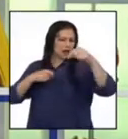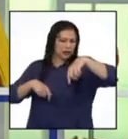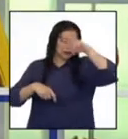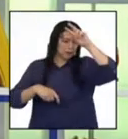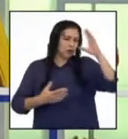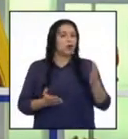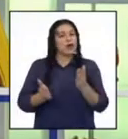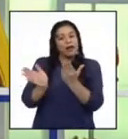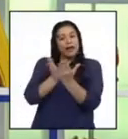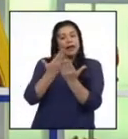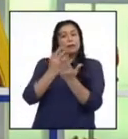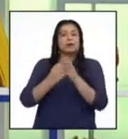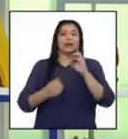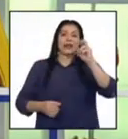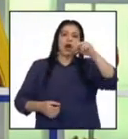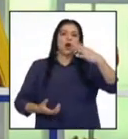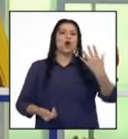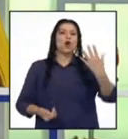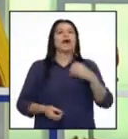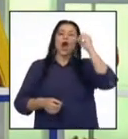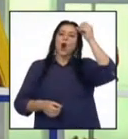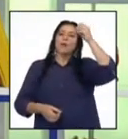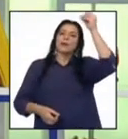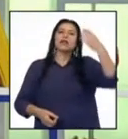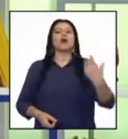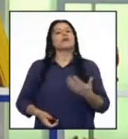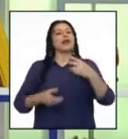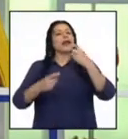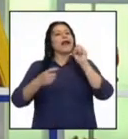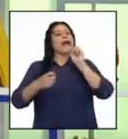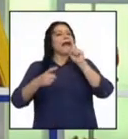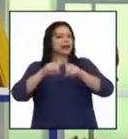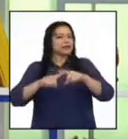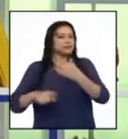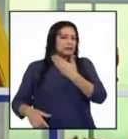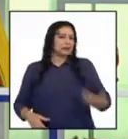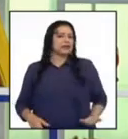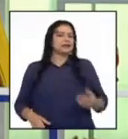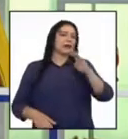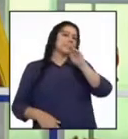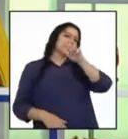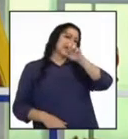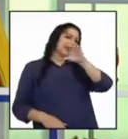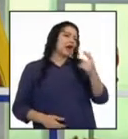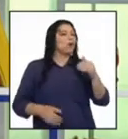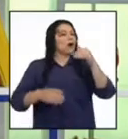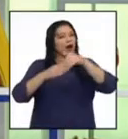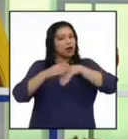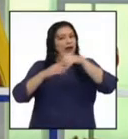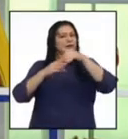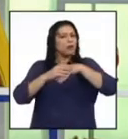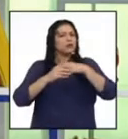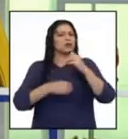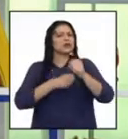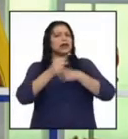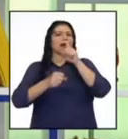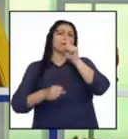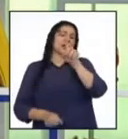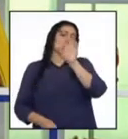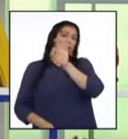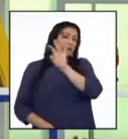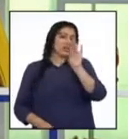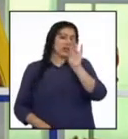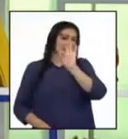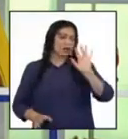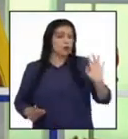de la OMPE está la opinión del expresidente Valentín Paniagua, quien señala que el voto irrestricto otorgado en